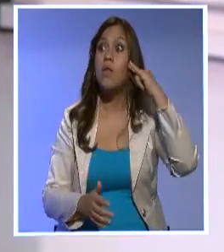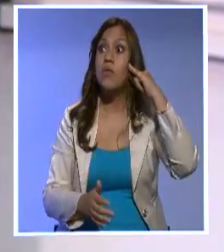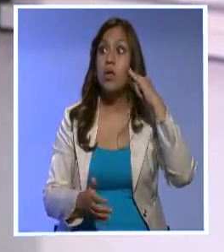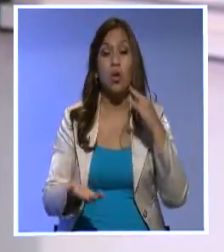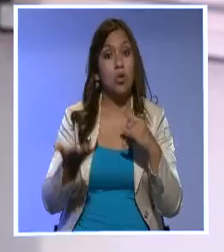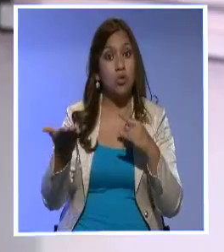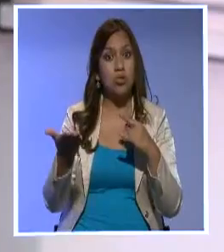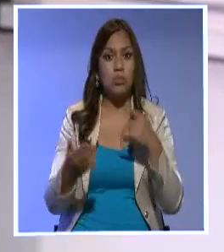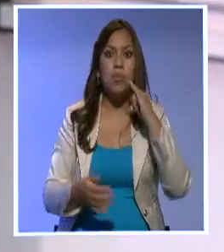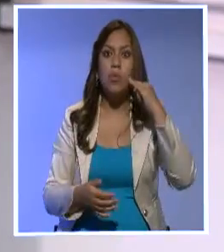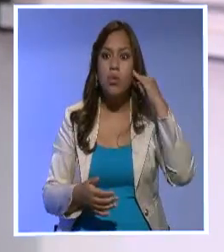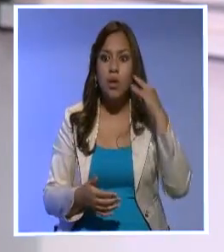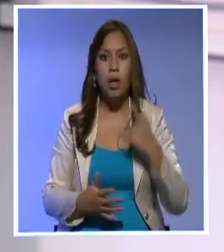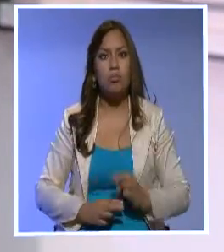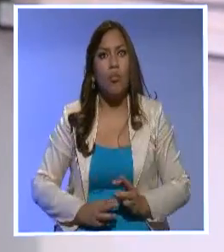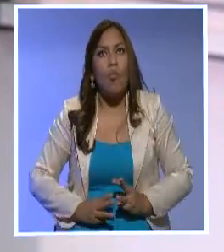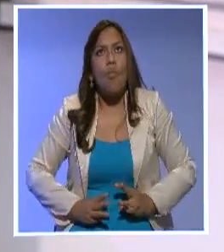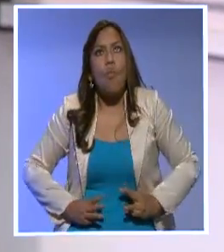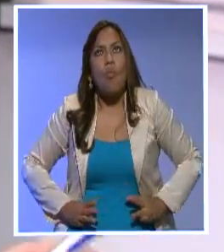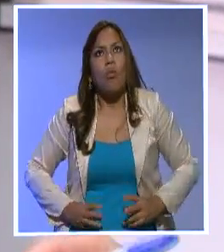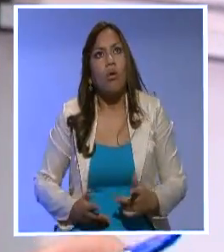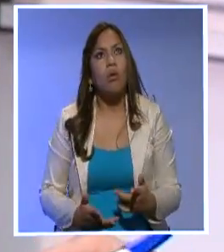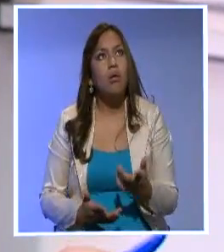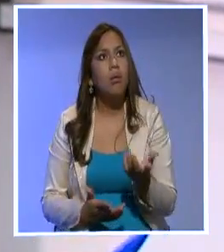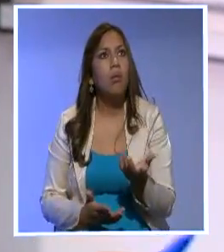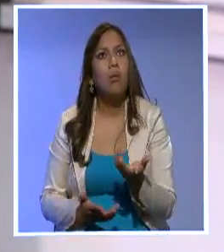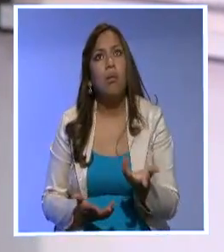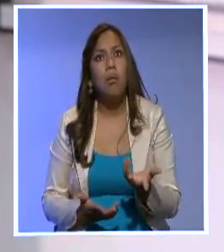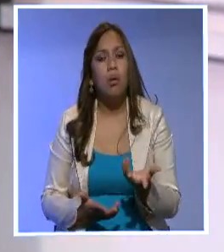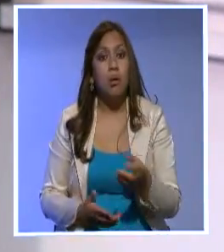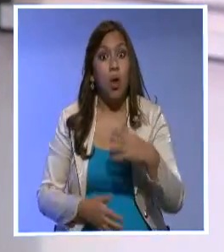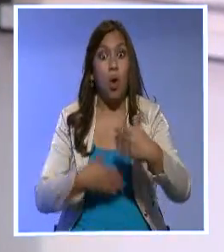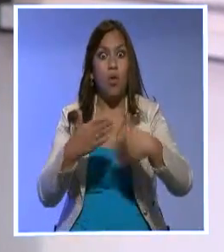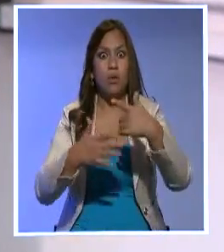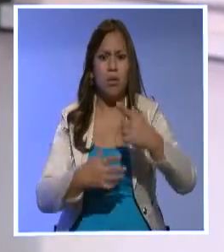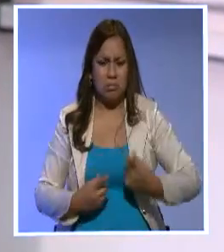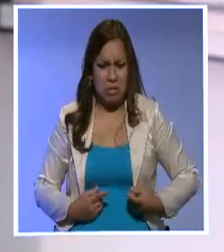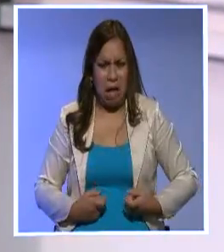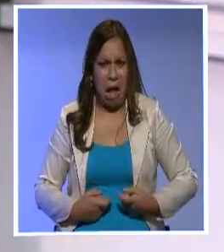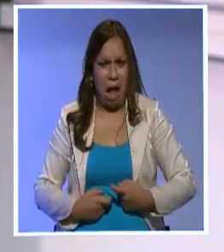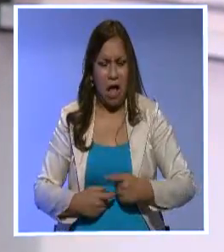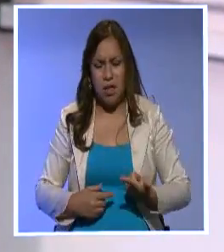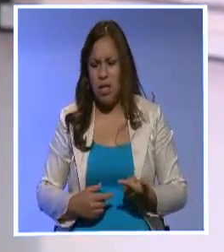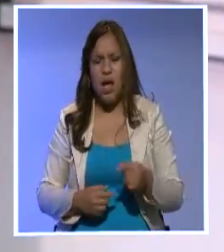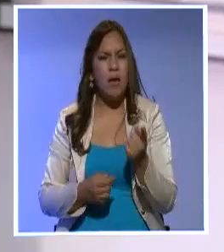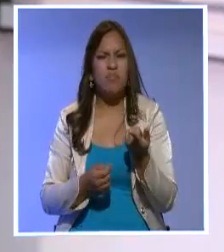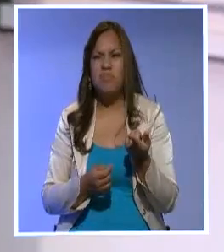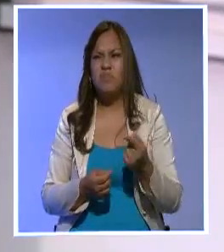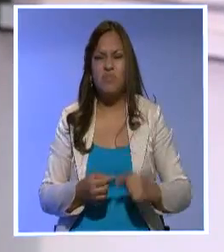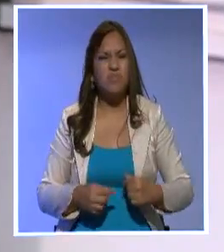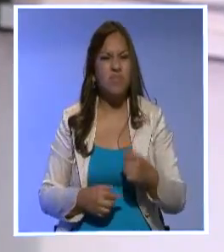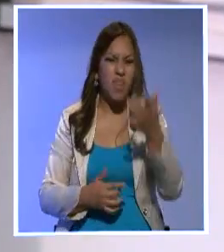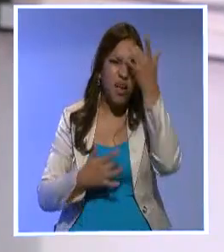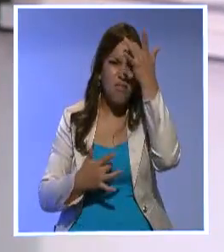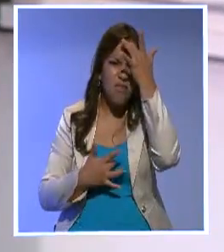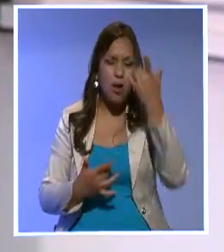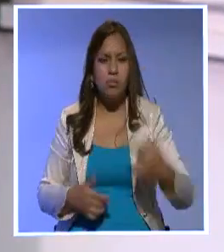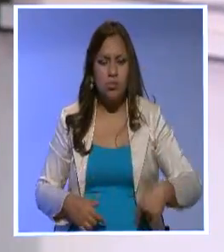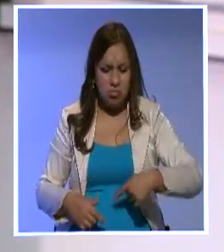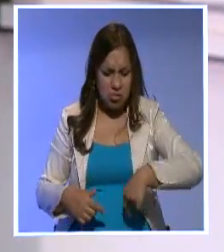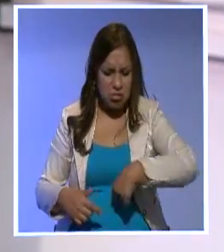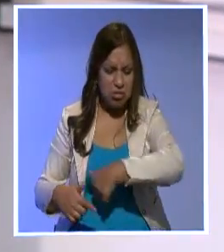que no tengamos niños y niñas que todo el tiempo sufran de parasitosis y cuya enfermedad inhibe el